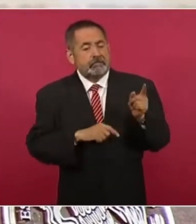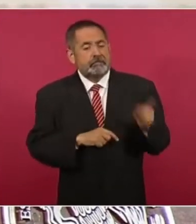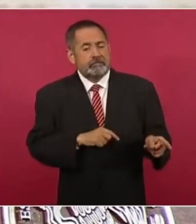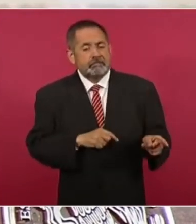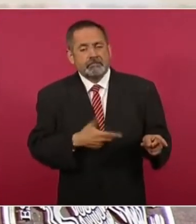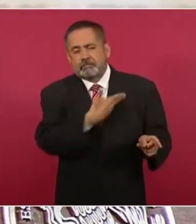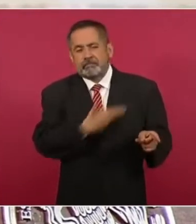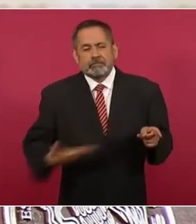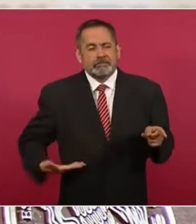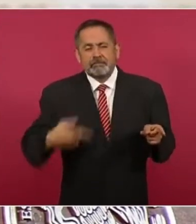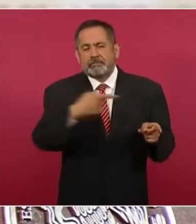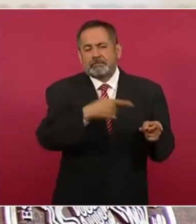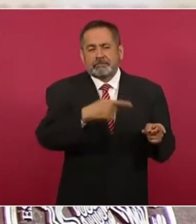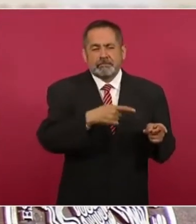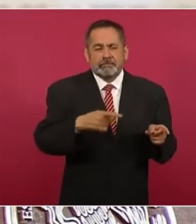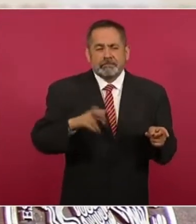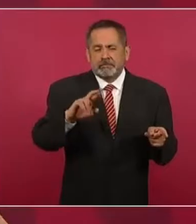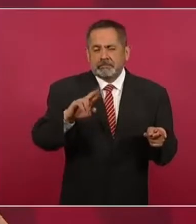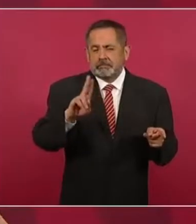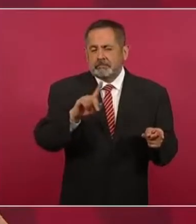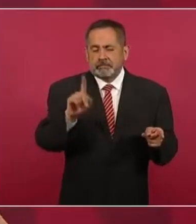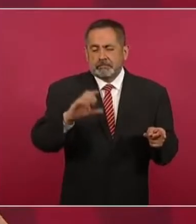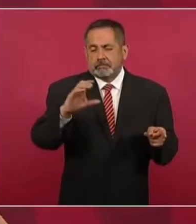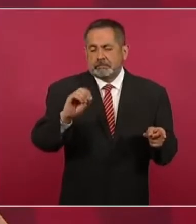al presidente Ruiz Cortines,